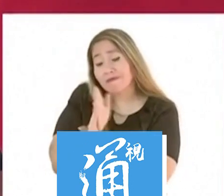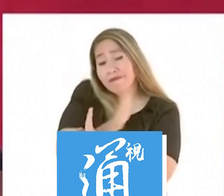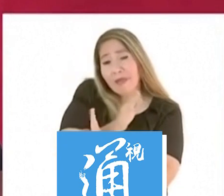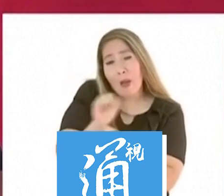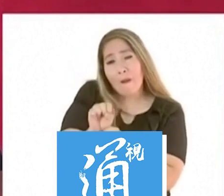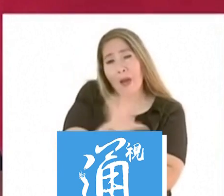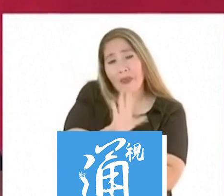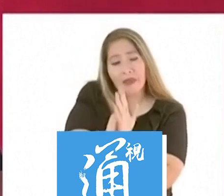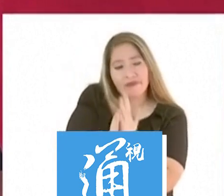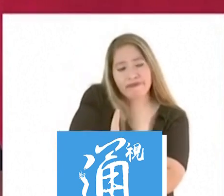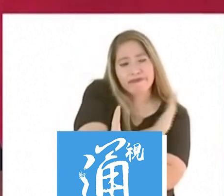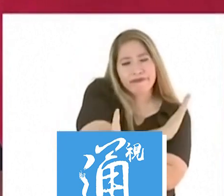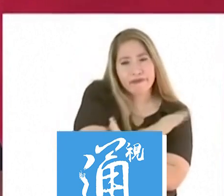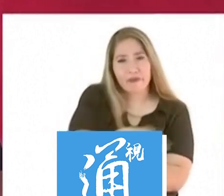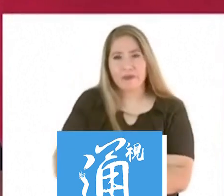de la pandemia